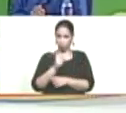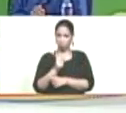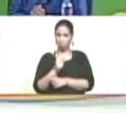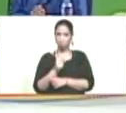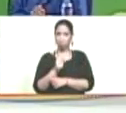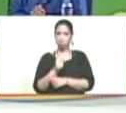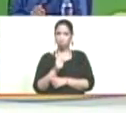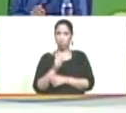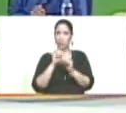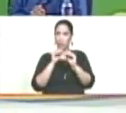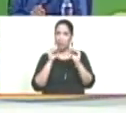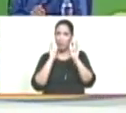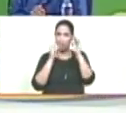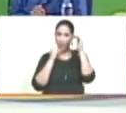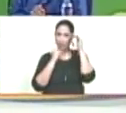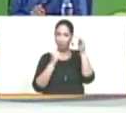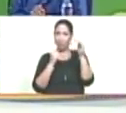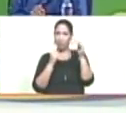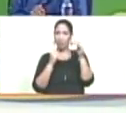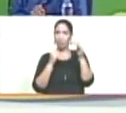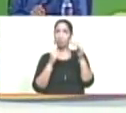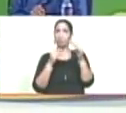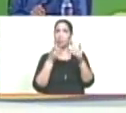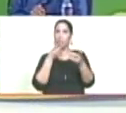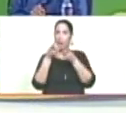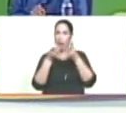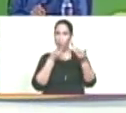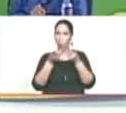Que atienden el llamado al diálogo